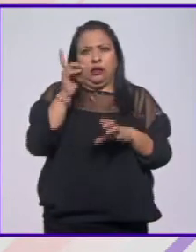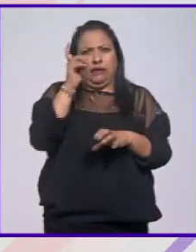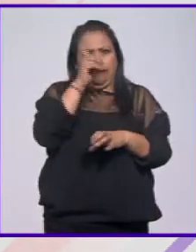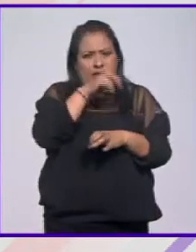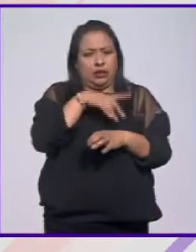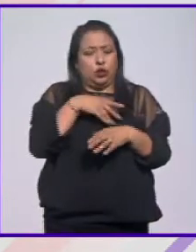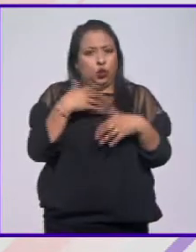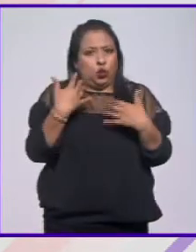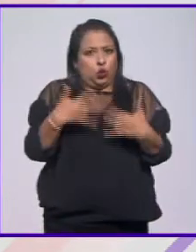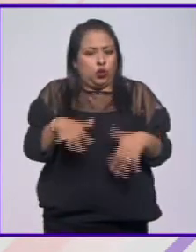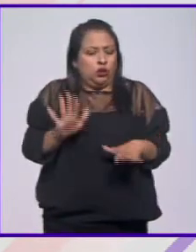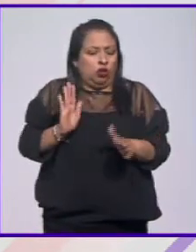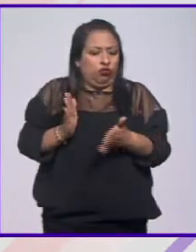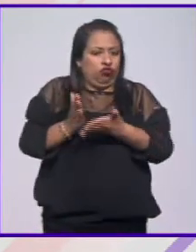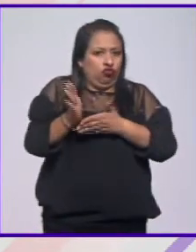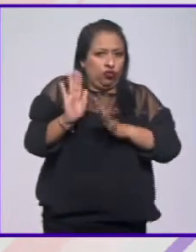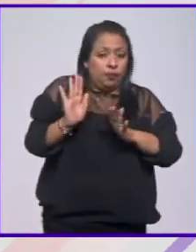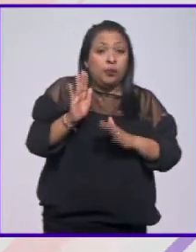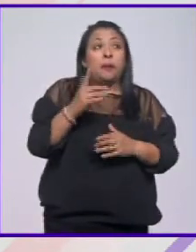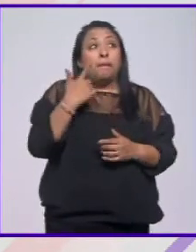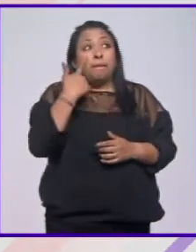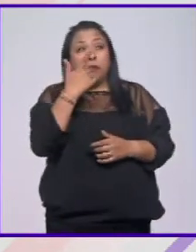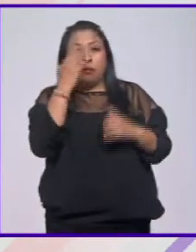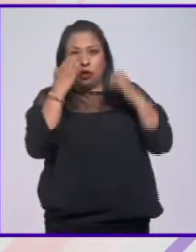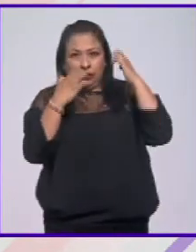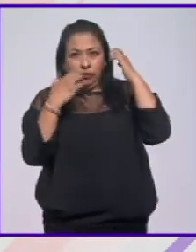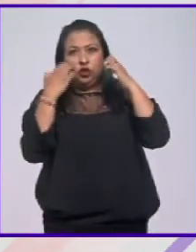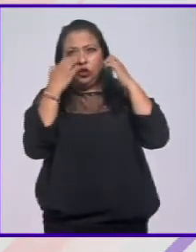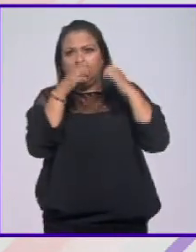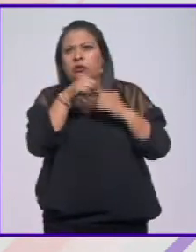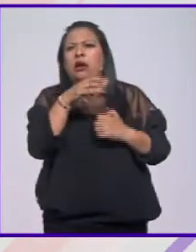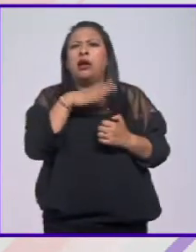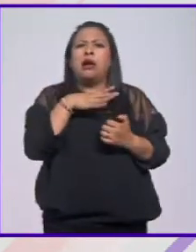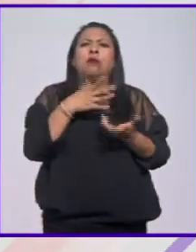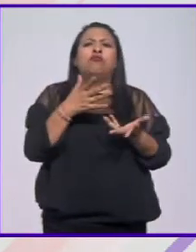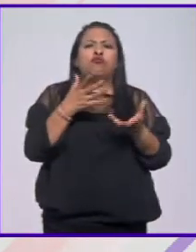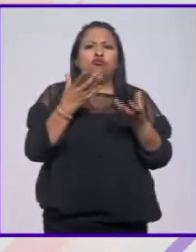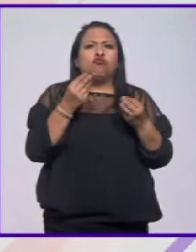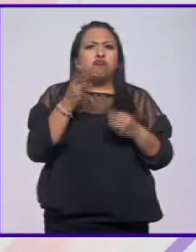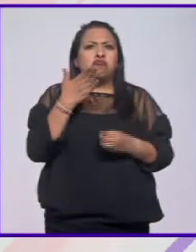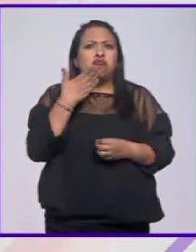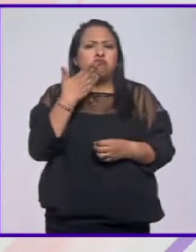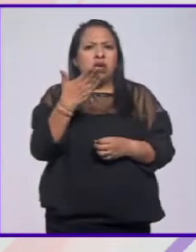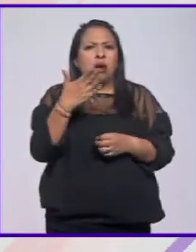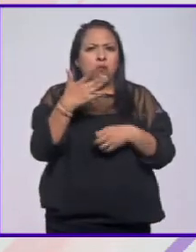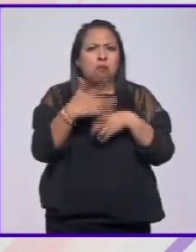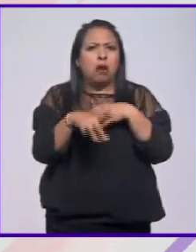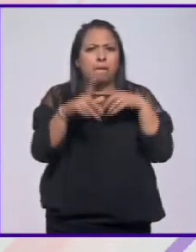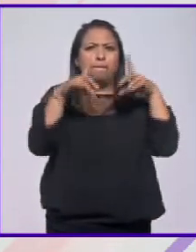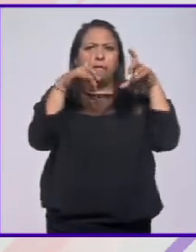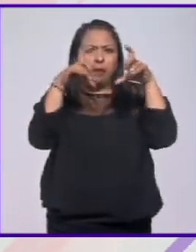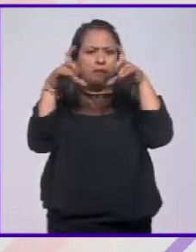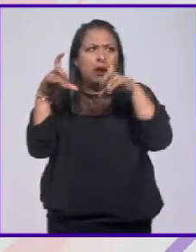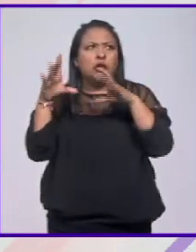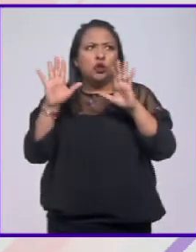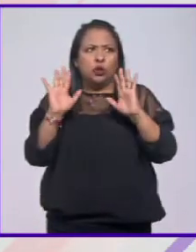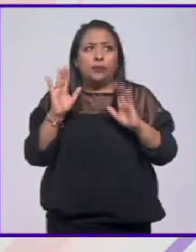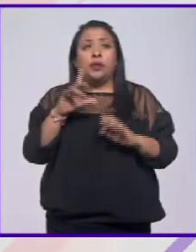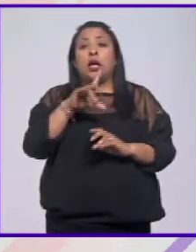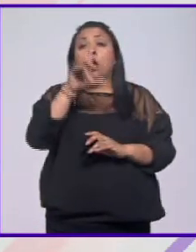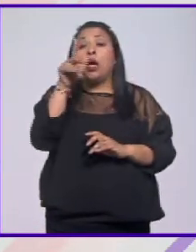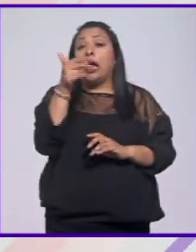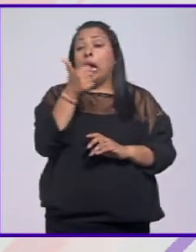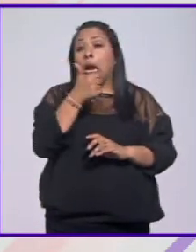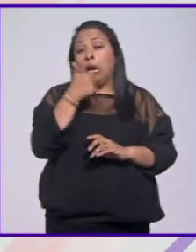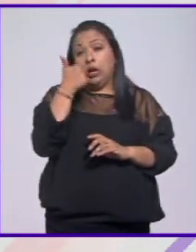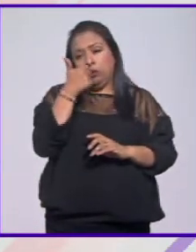y difícil. Sin embargo, como se puede ver en la exposición, ella tuvo aproximaciones muy afortunadas. Y luego sus alumnos